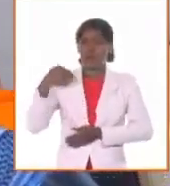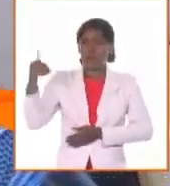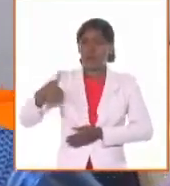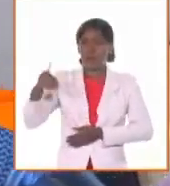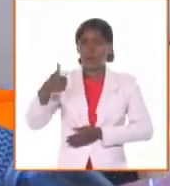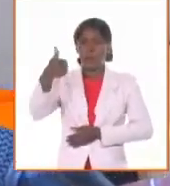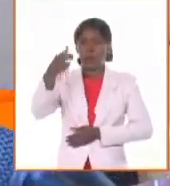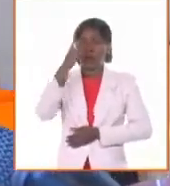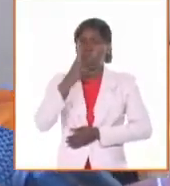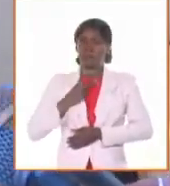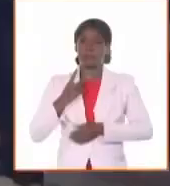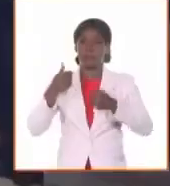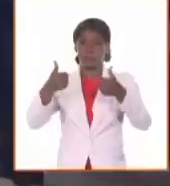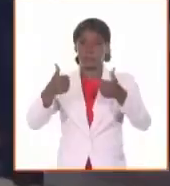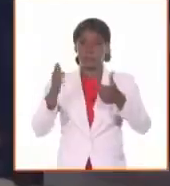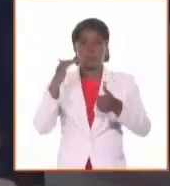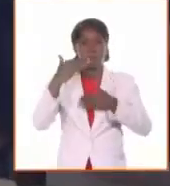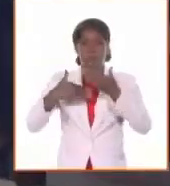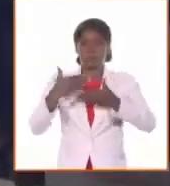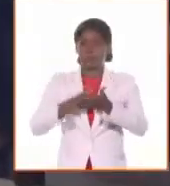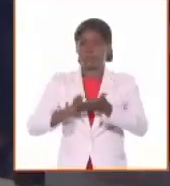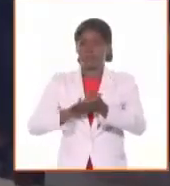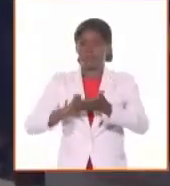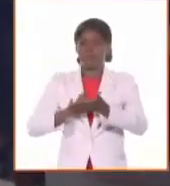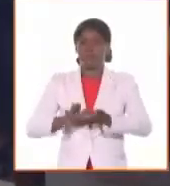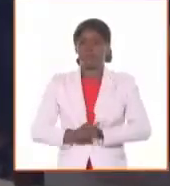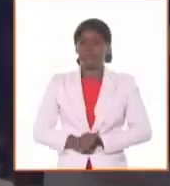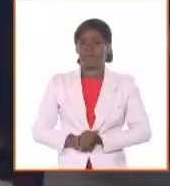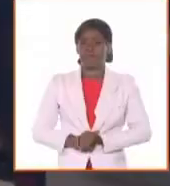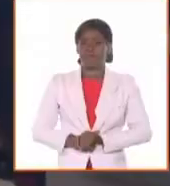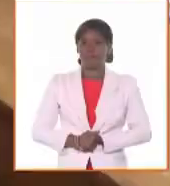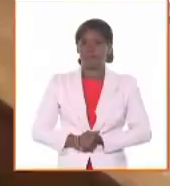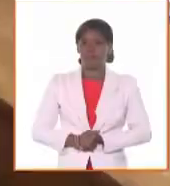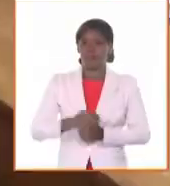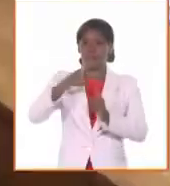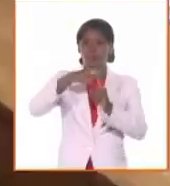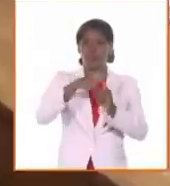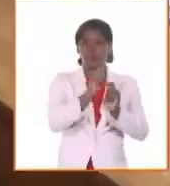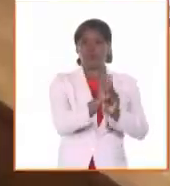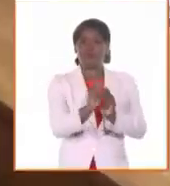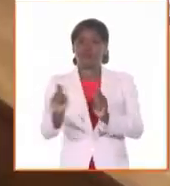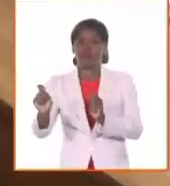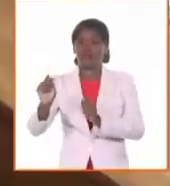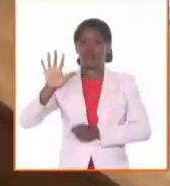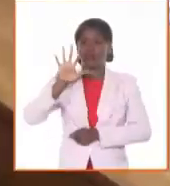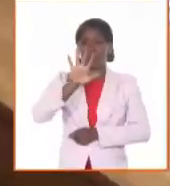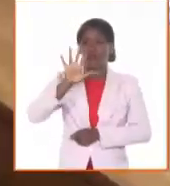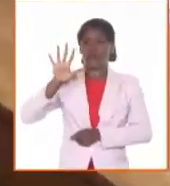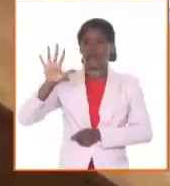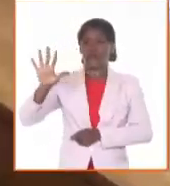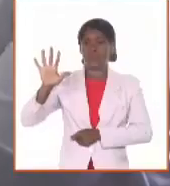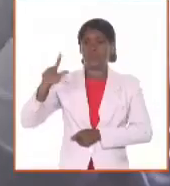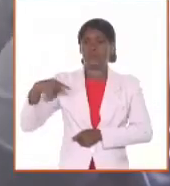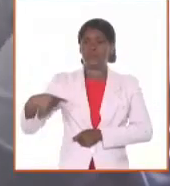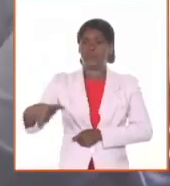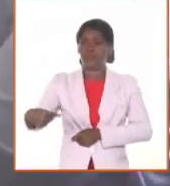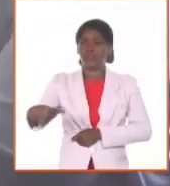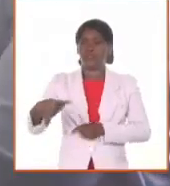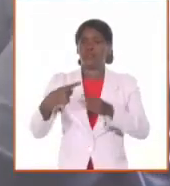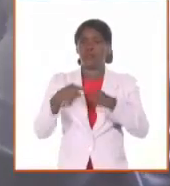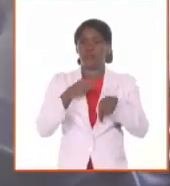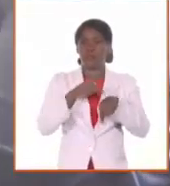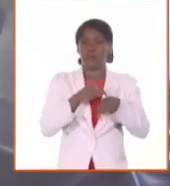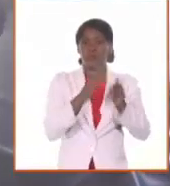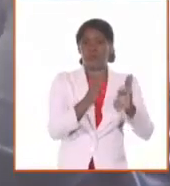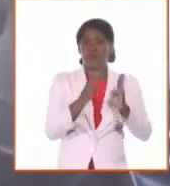Han atendido bien otra cosa no puedo decir 55 turnos diarios por tickets en un periodo de 20 minutos entre uno y otro son